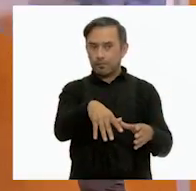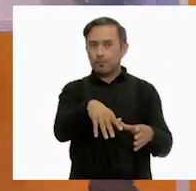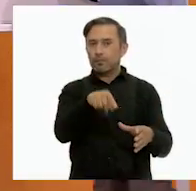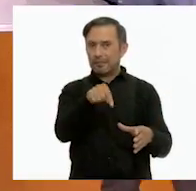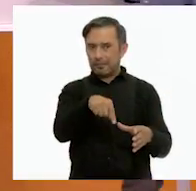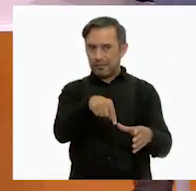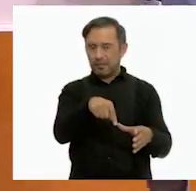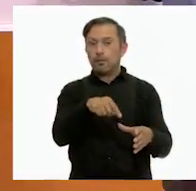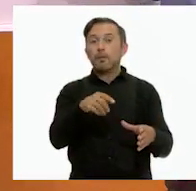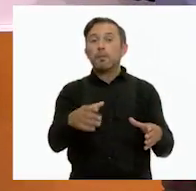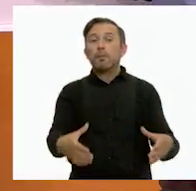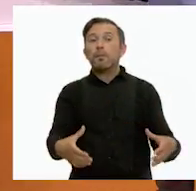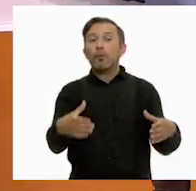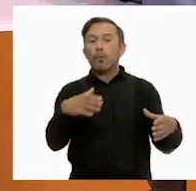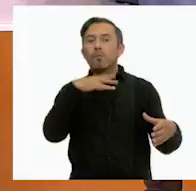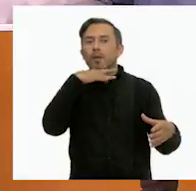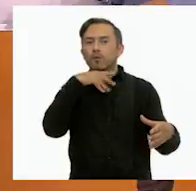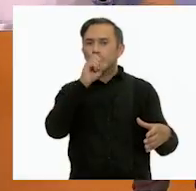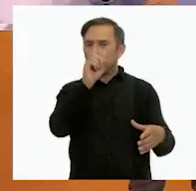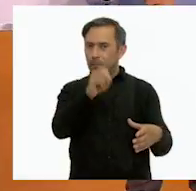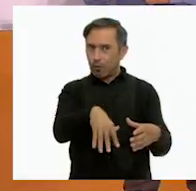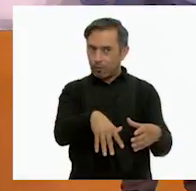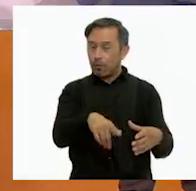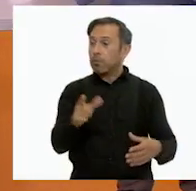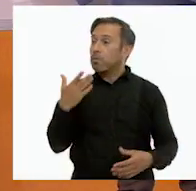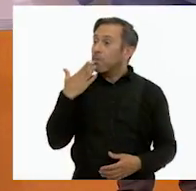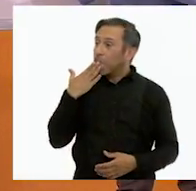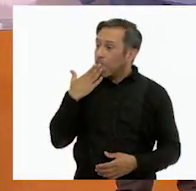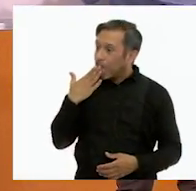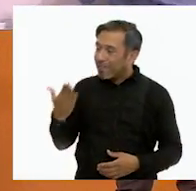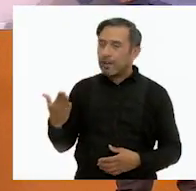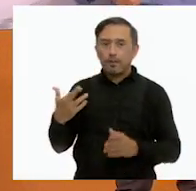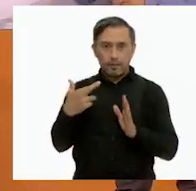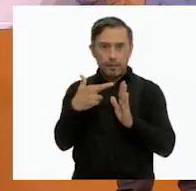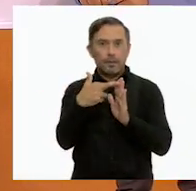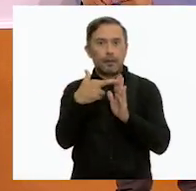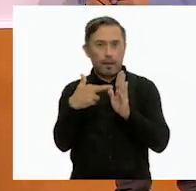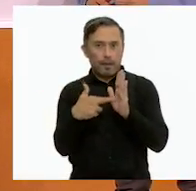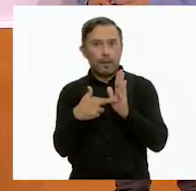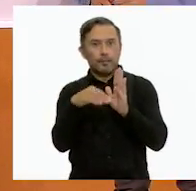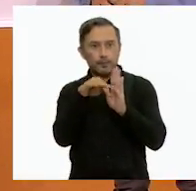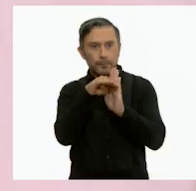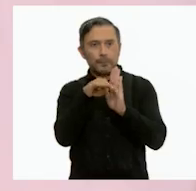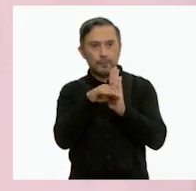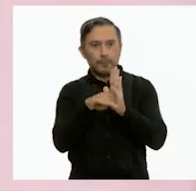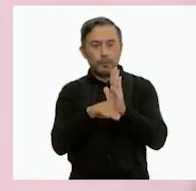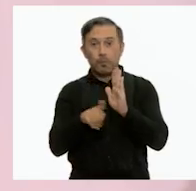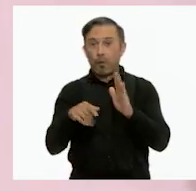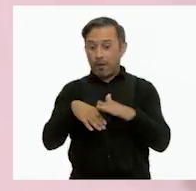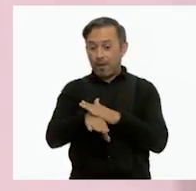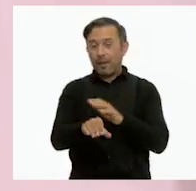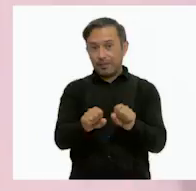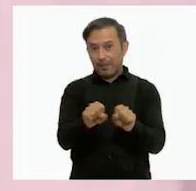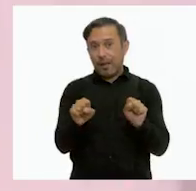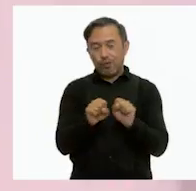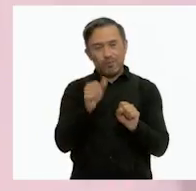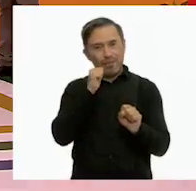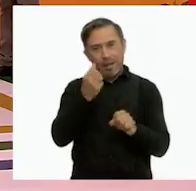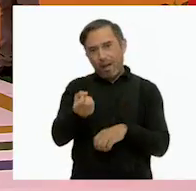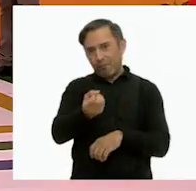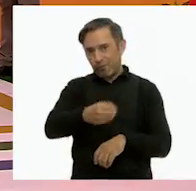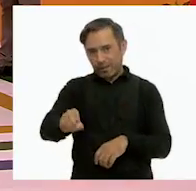En el bote de basura. Muy bien, son reglas que nosotros llevamos a cabo en nuestro salón de clases y que nos